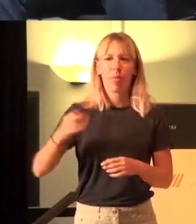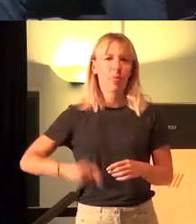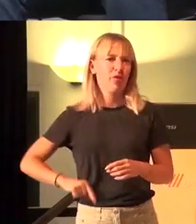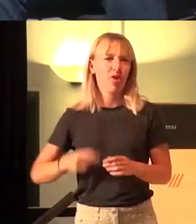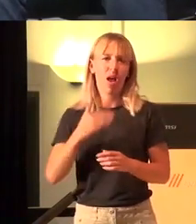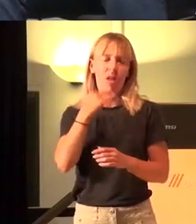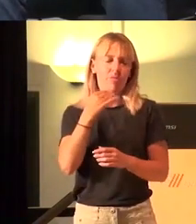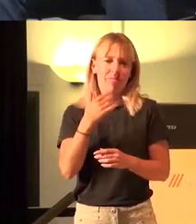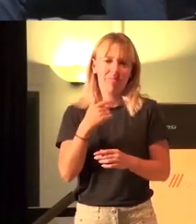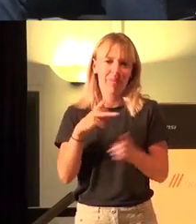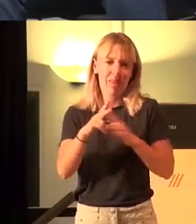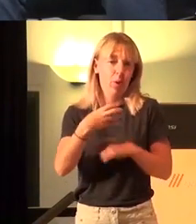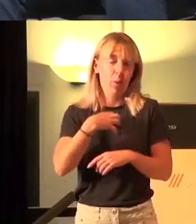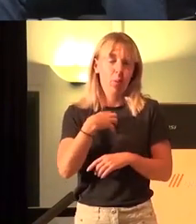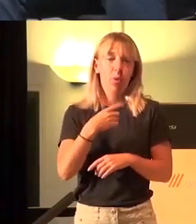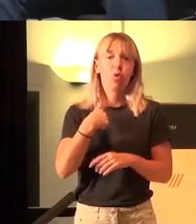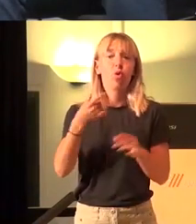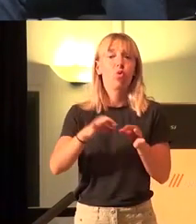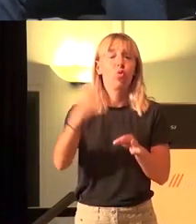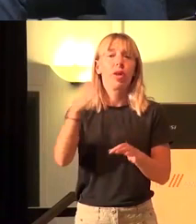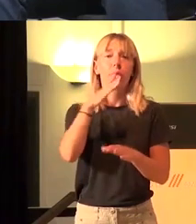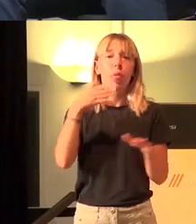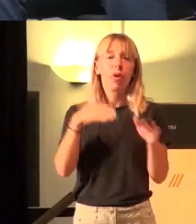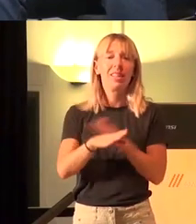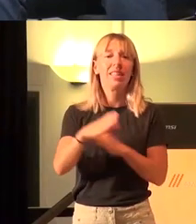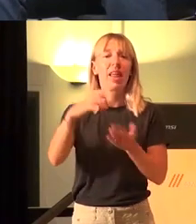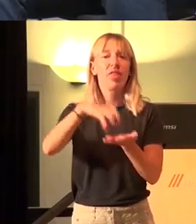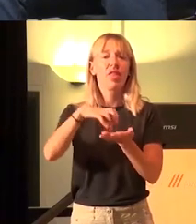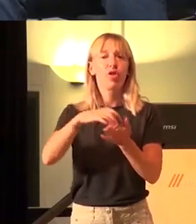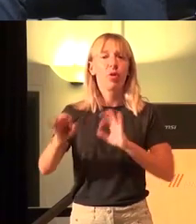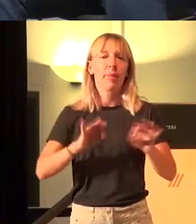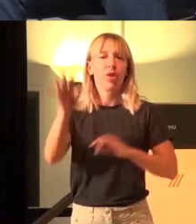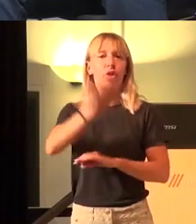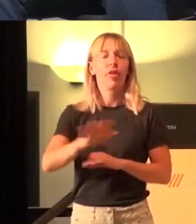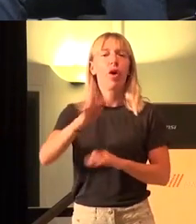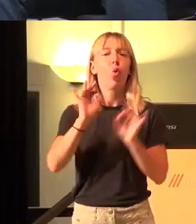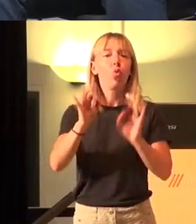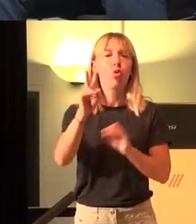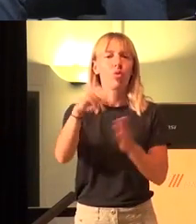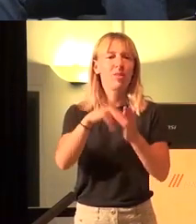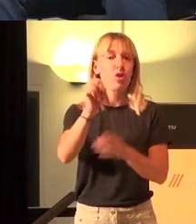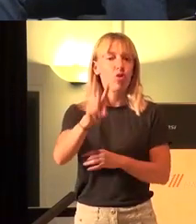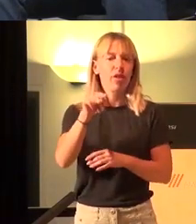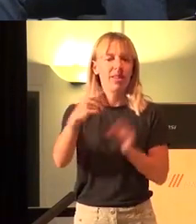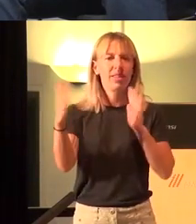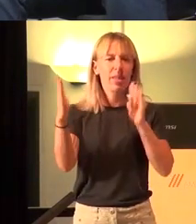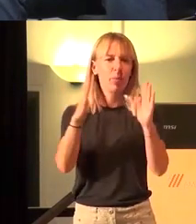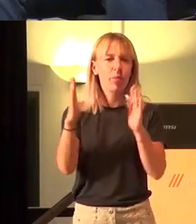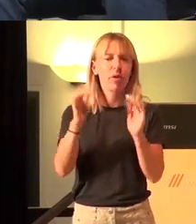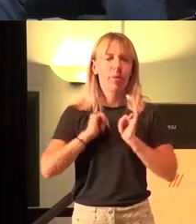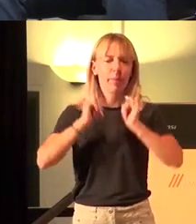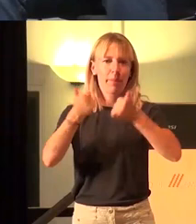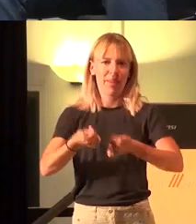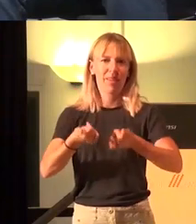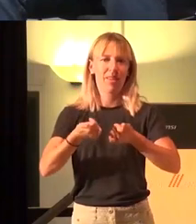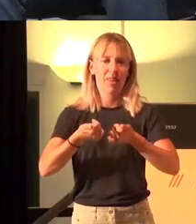inevitable, yo tuve la suerte, yo entré en el Centro Dramático Nacional justo en 2012 y fue en ese momento cuando